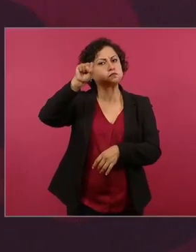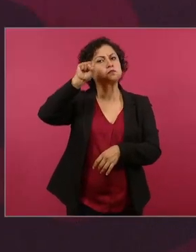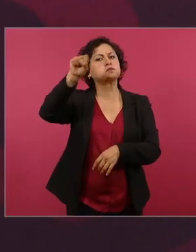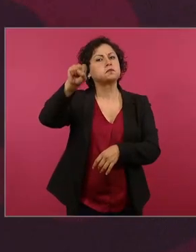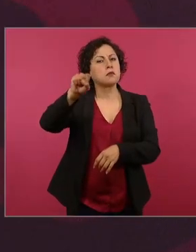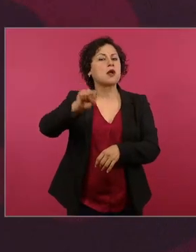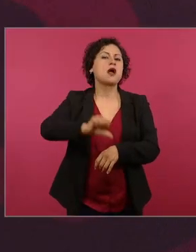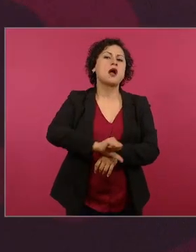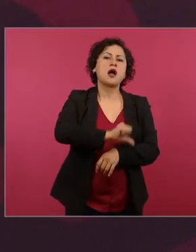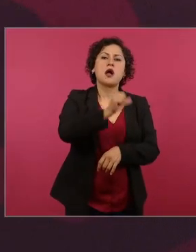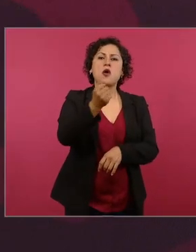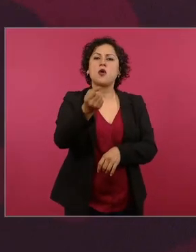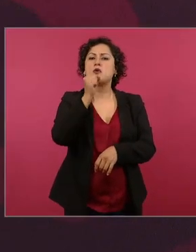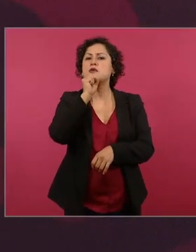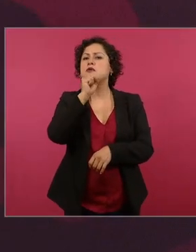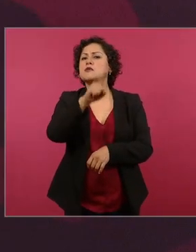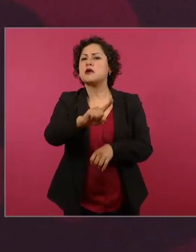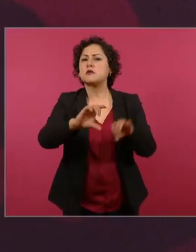organizaciones